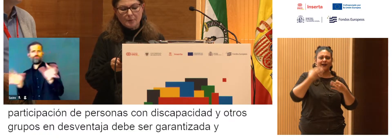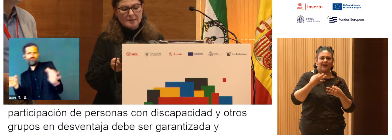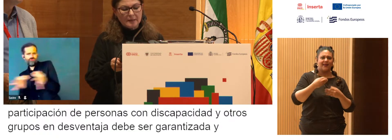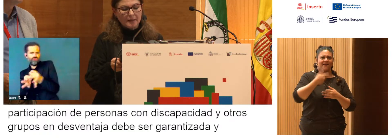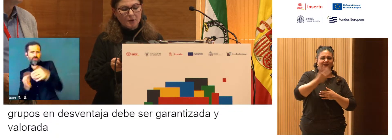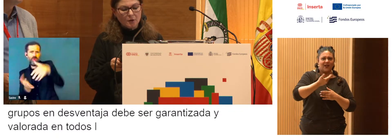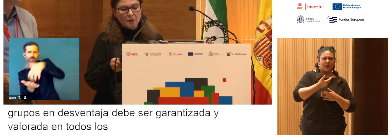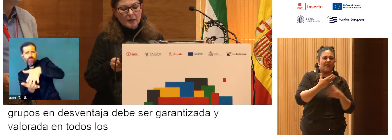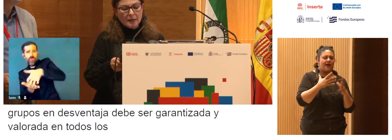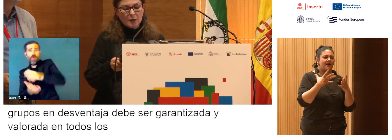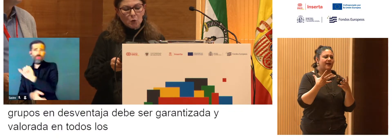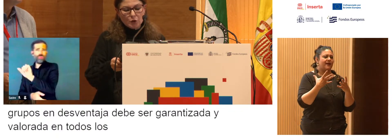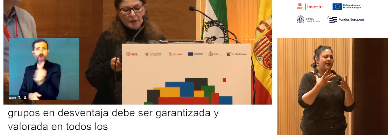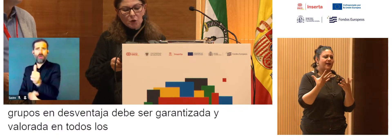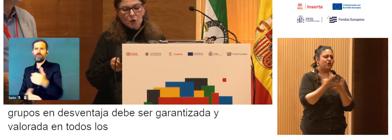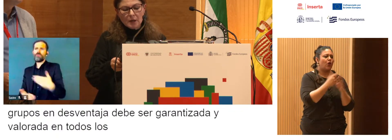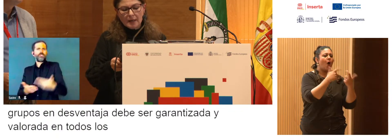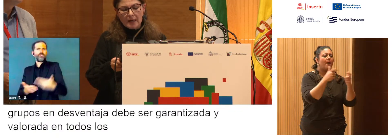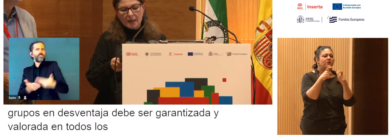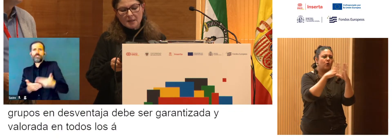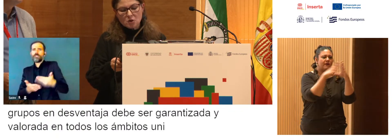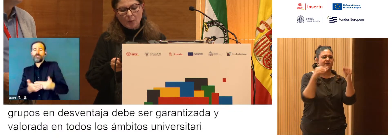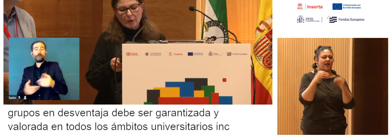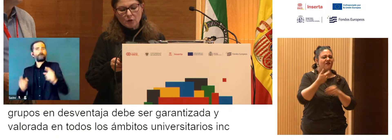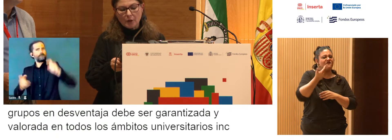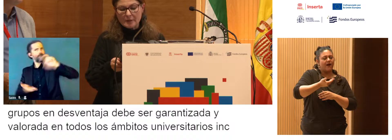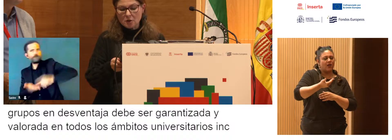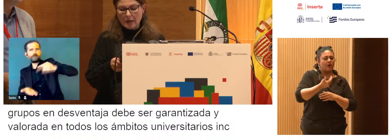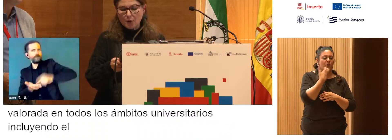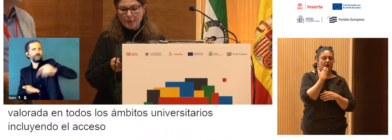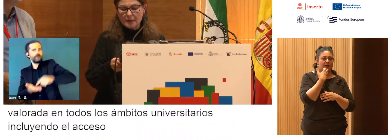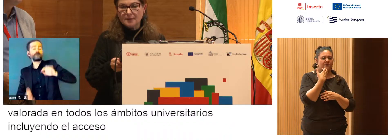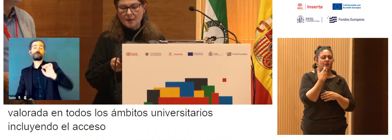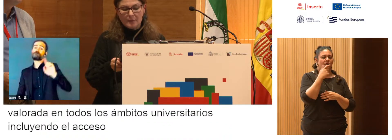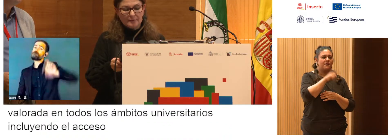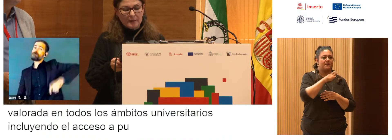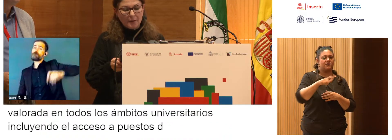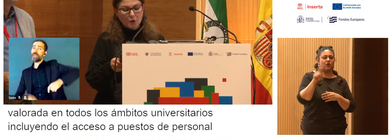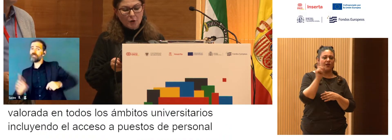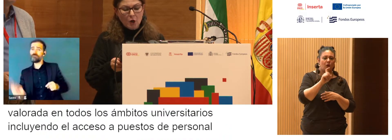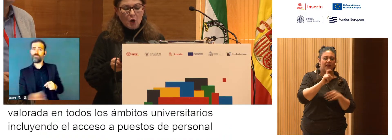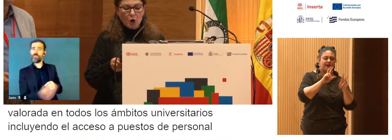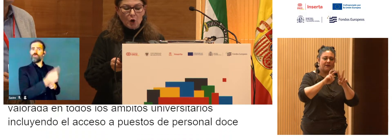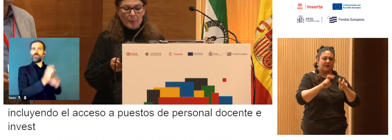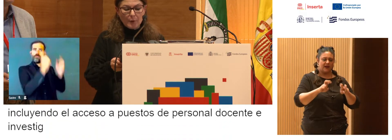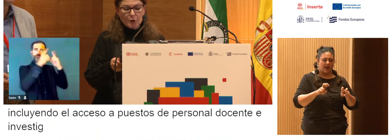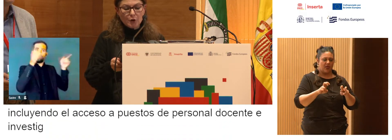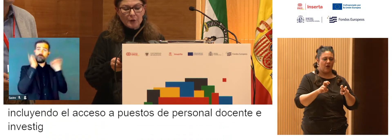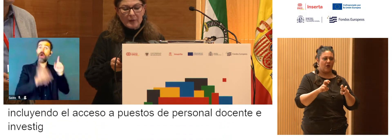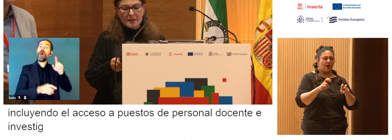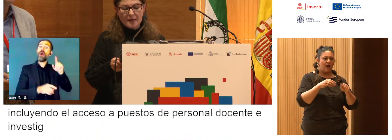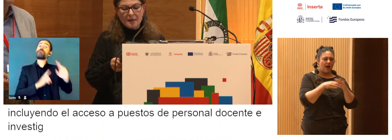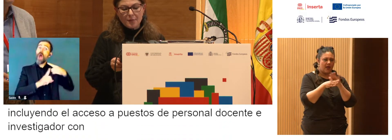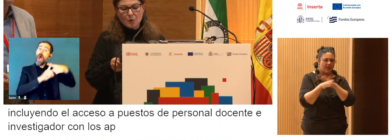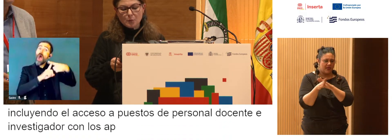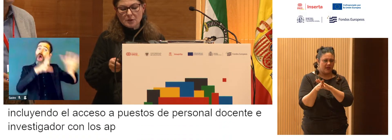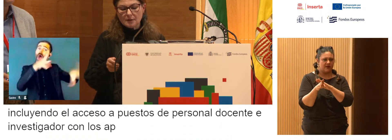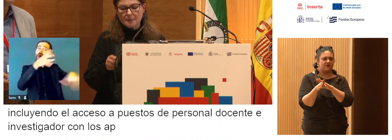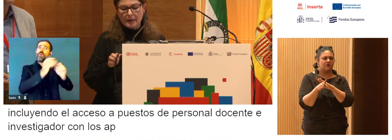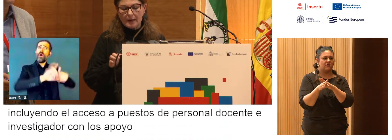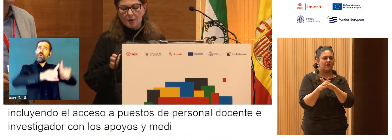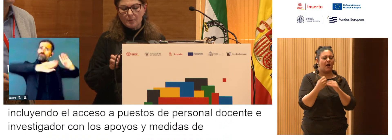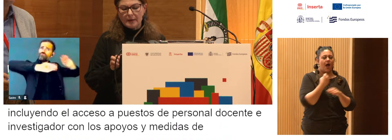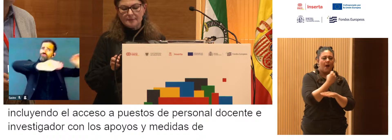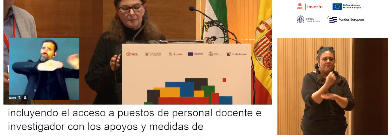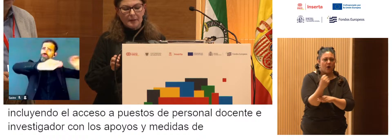ámbitos universitarios, incluyendo el acceso a puestos de personal docente e investigador con los apoyos y medidas de acción